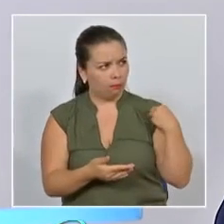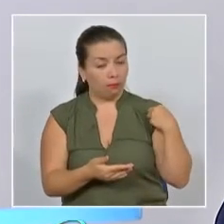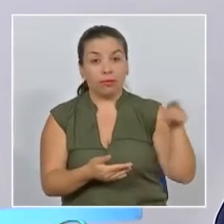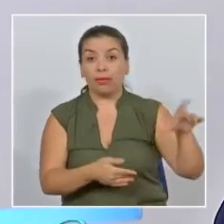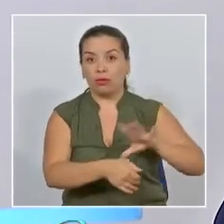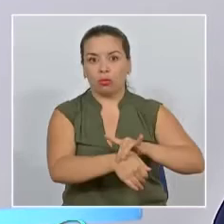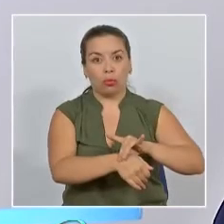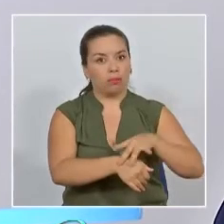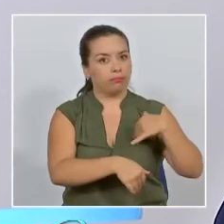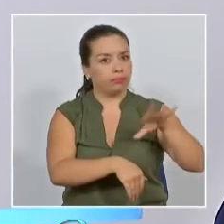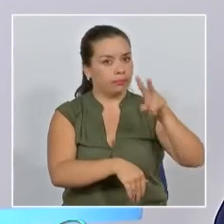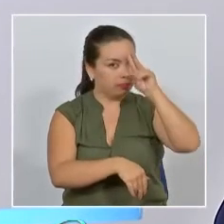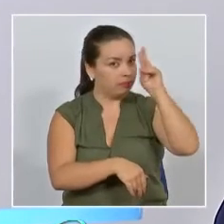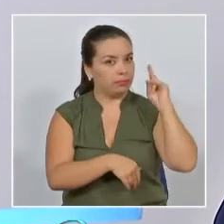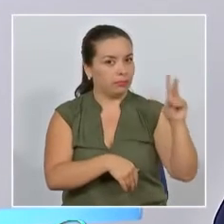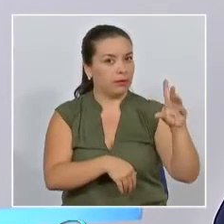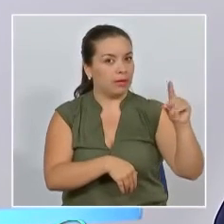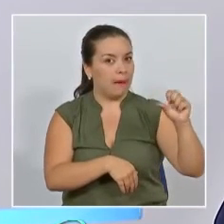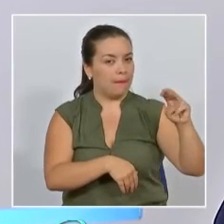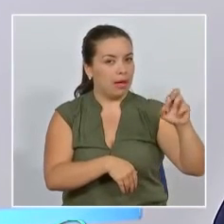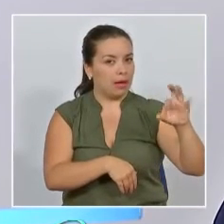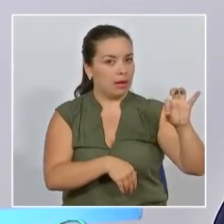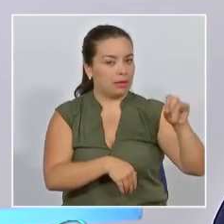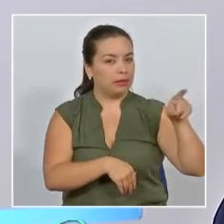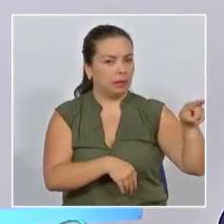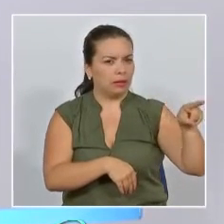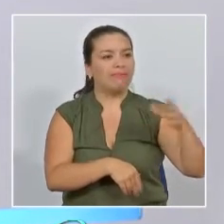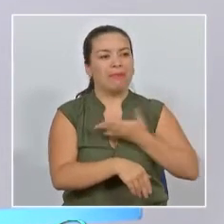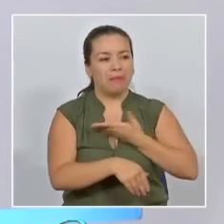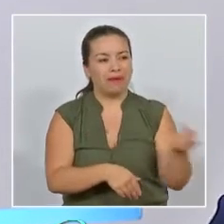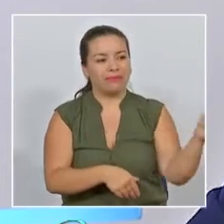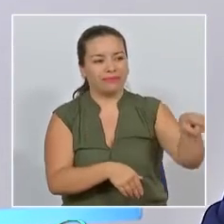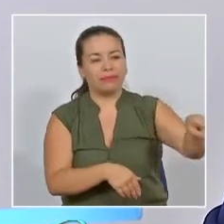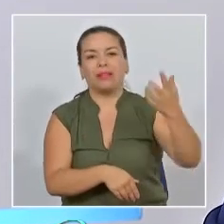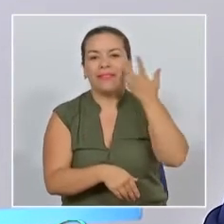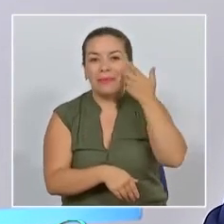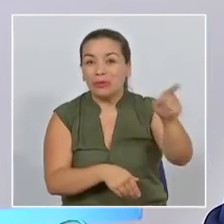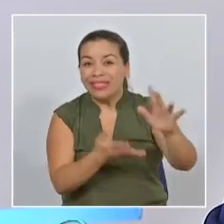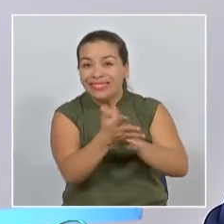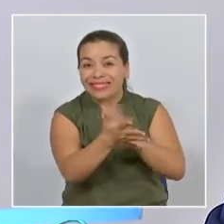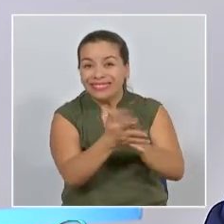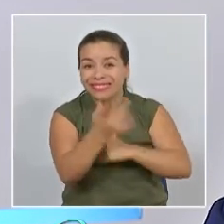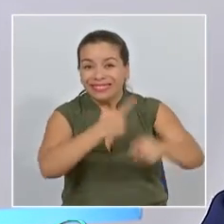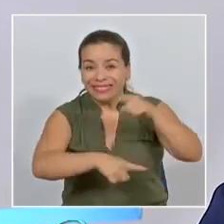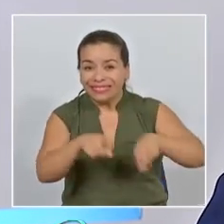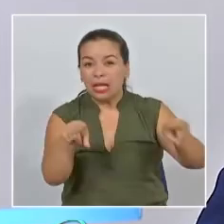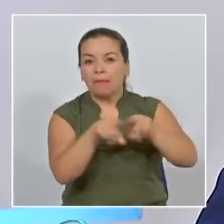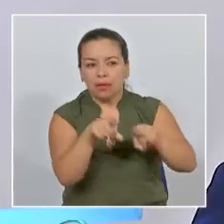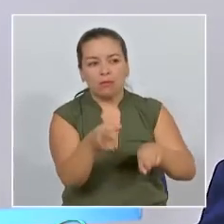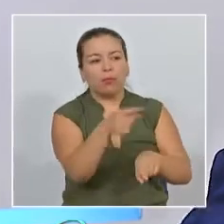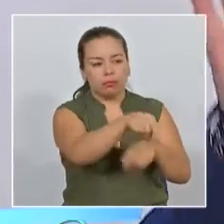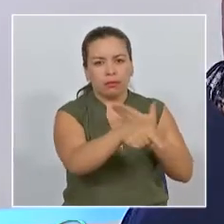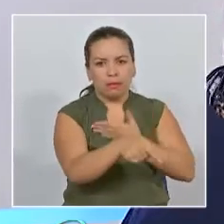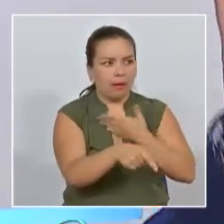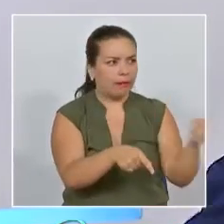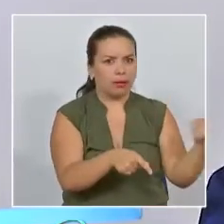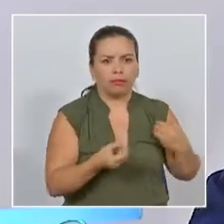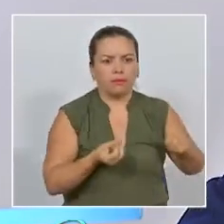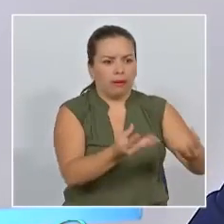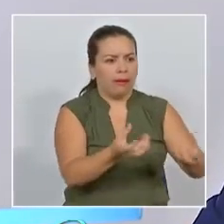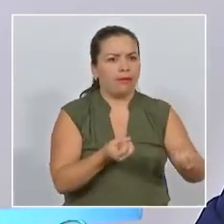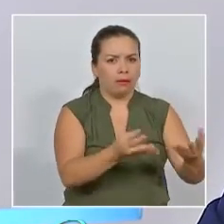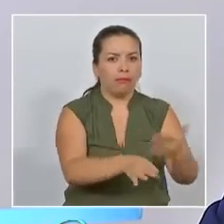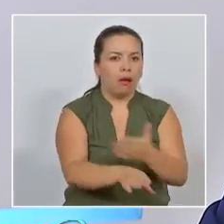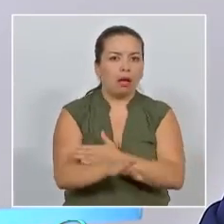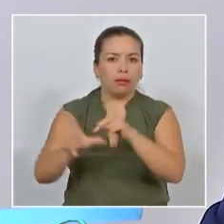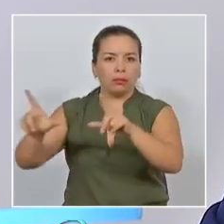muy reconocida, la doctora Maris Valencia, y su mamá tenía algo parecido al caso que usted expone. Y ella empezó a darle pues analgésicos, porque era lo que había